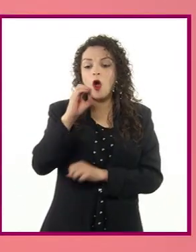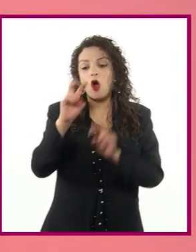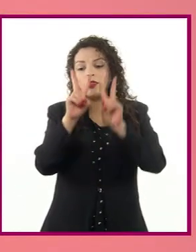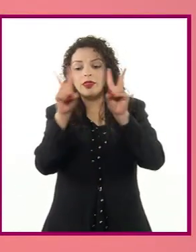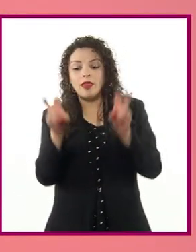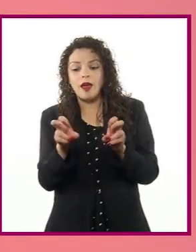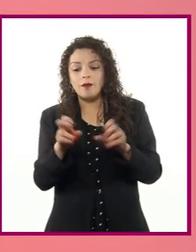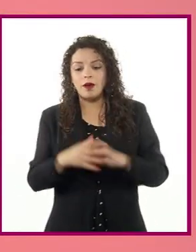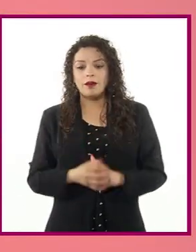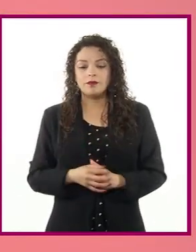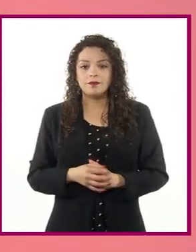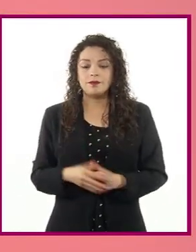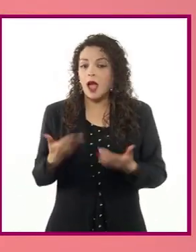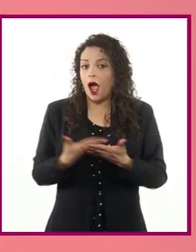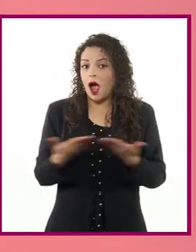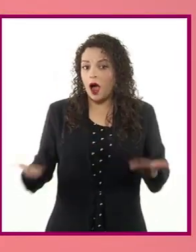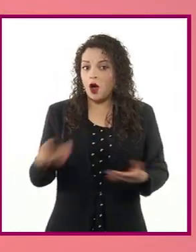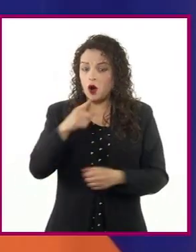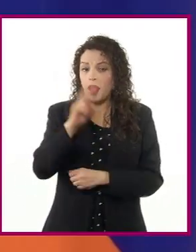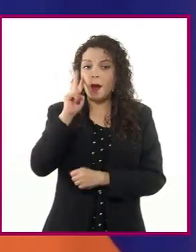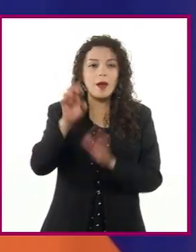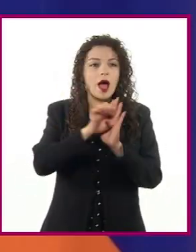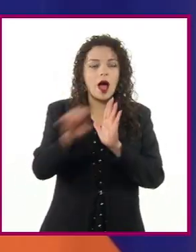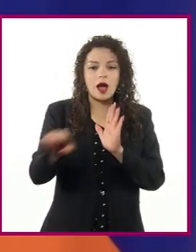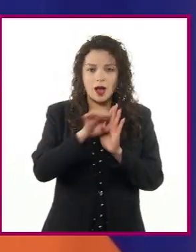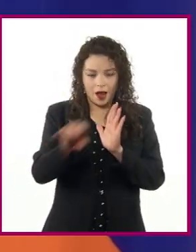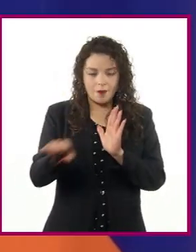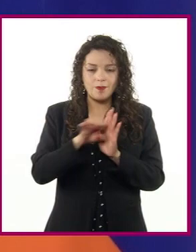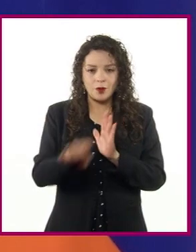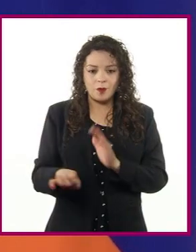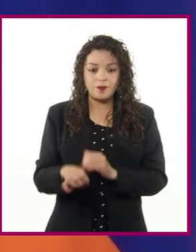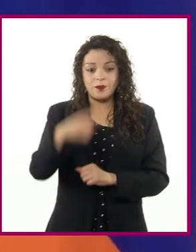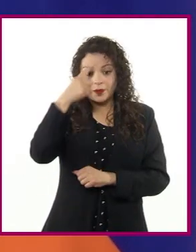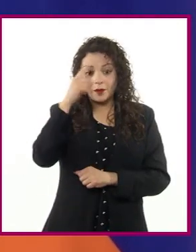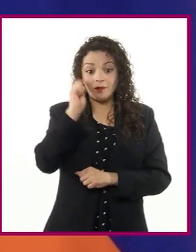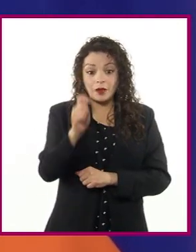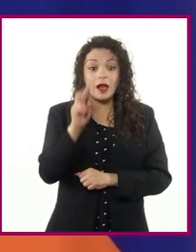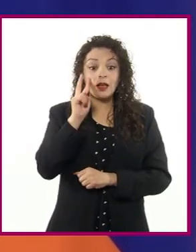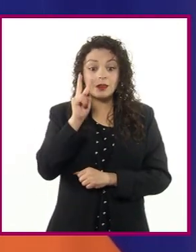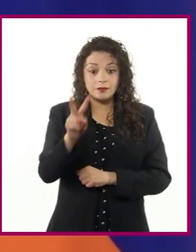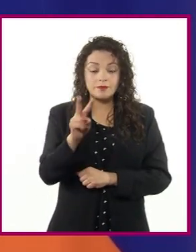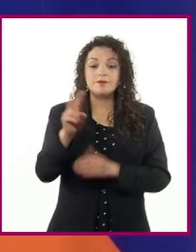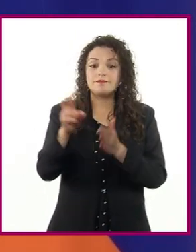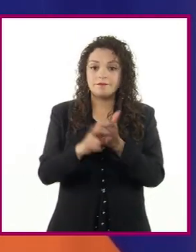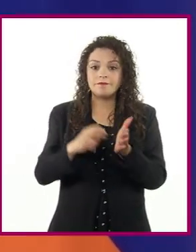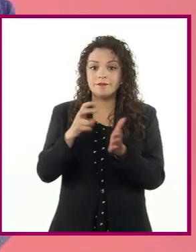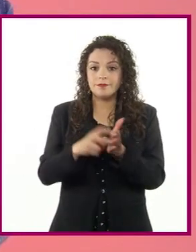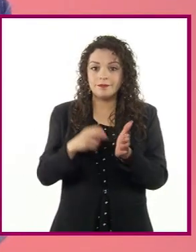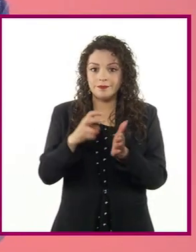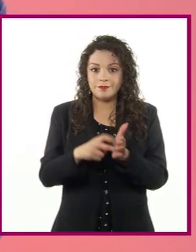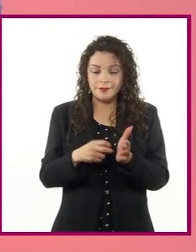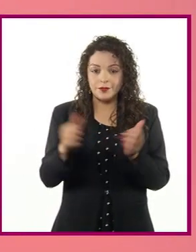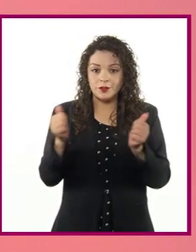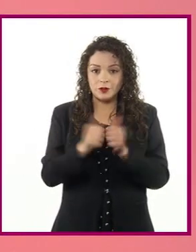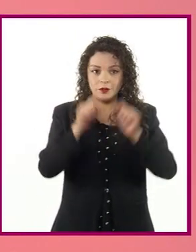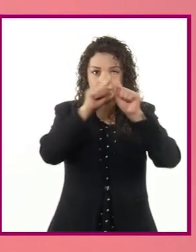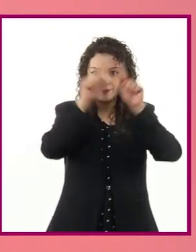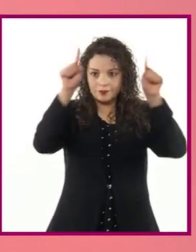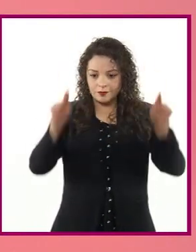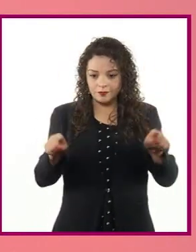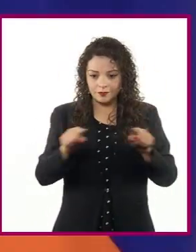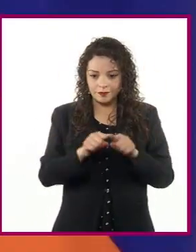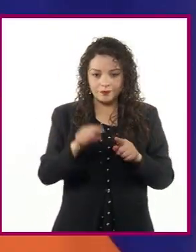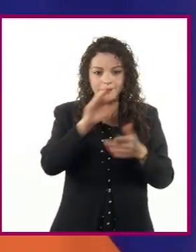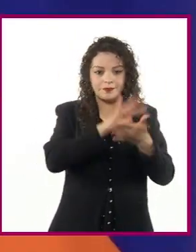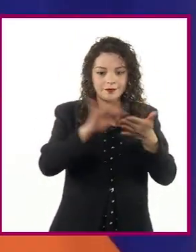trata. Ahora les mostraré un par de ejemplos para ilustrar la corrección en nuestras viñetas. Enrique,